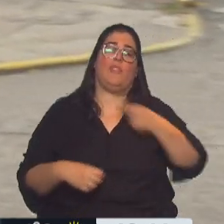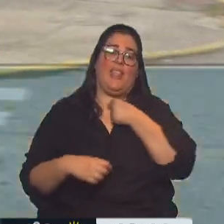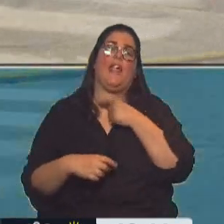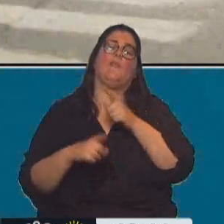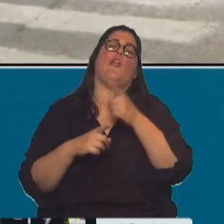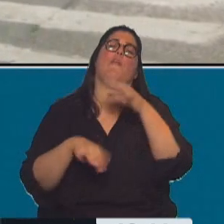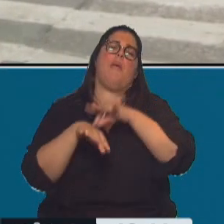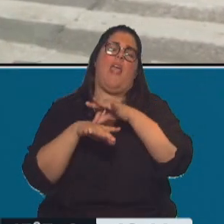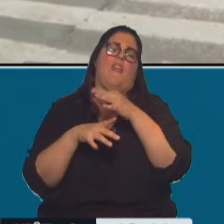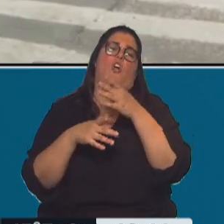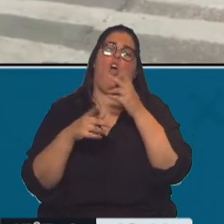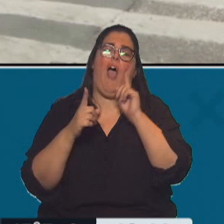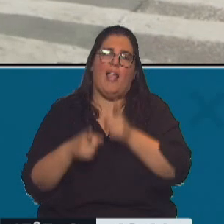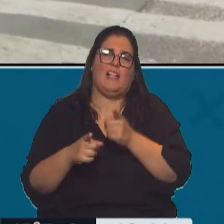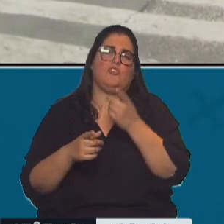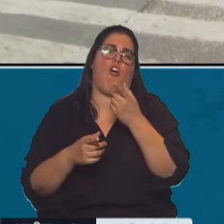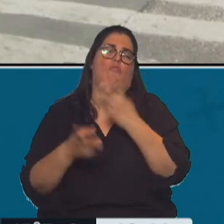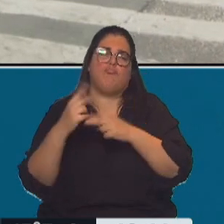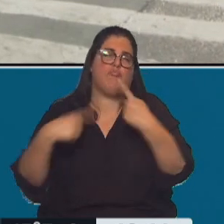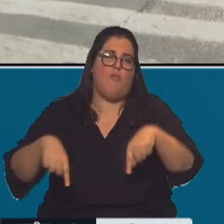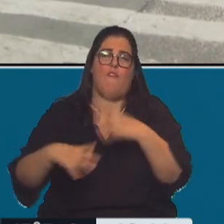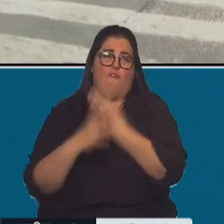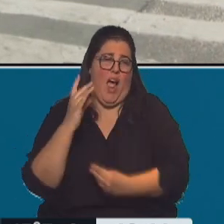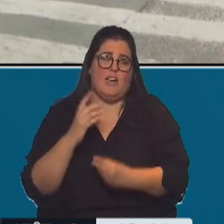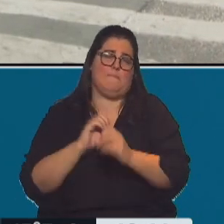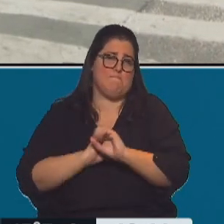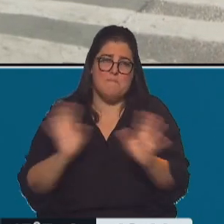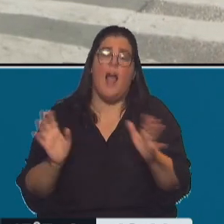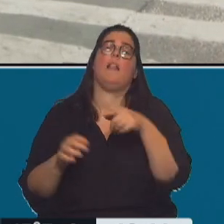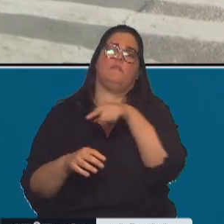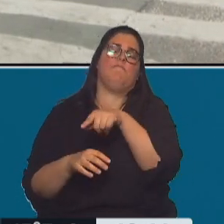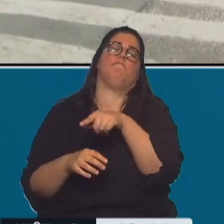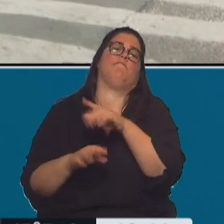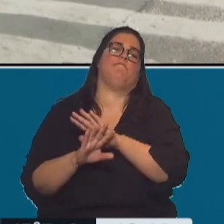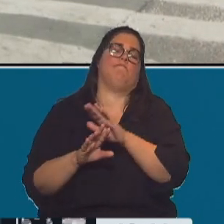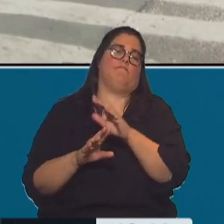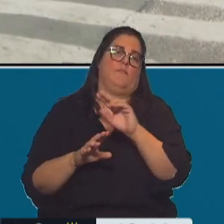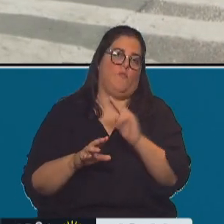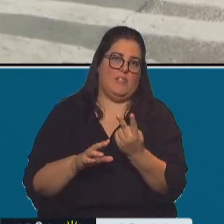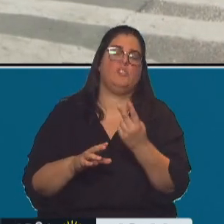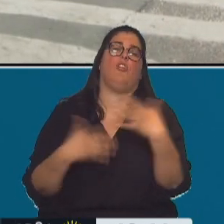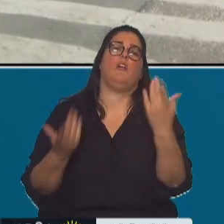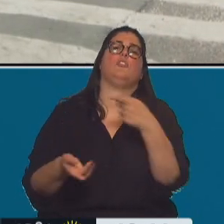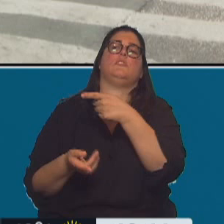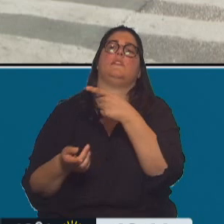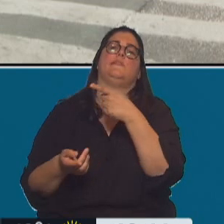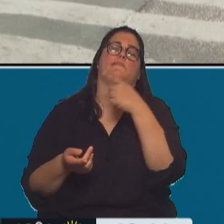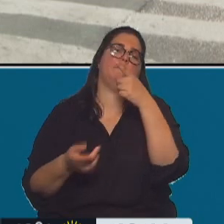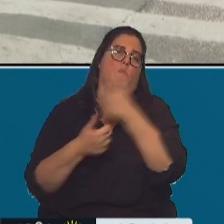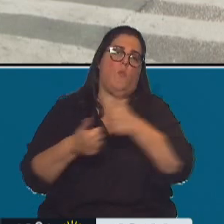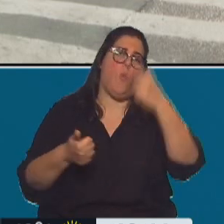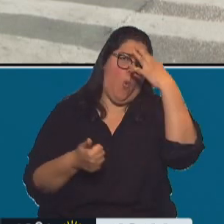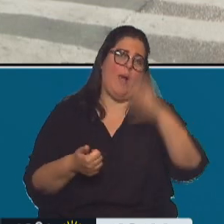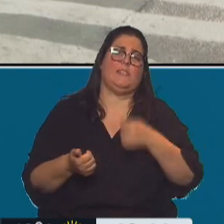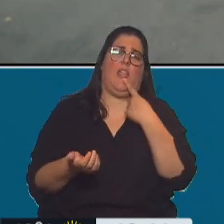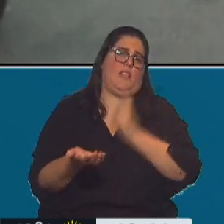una mala práctica y, en mala praxis, y en virtud de ello, ayer se le ordenó la detención. ¿Por qué Lotocchi hasta antes de